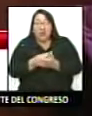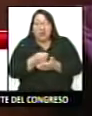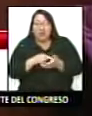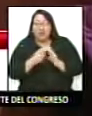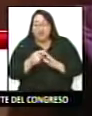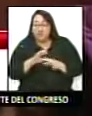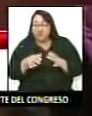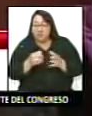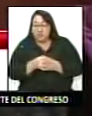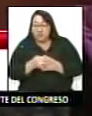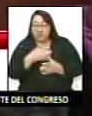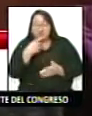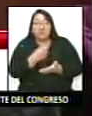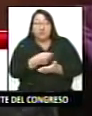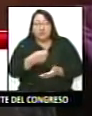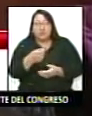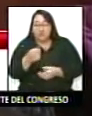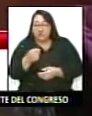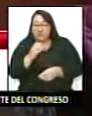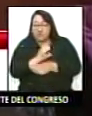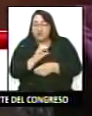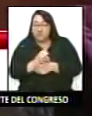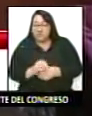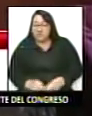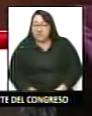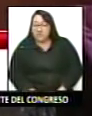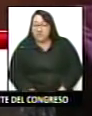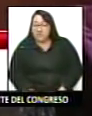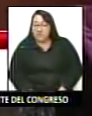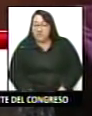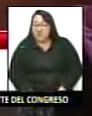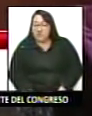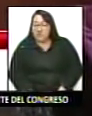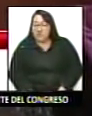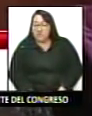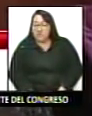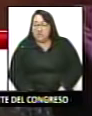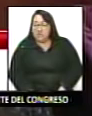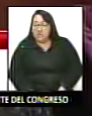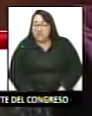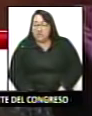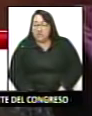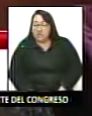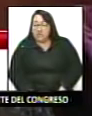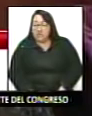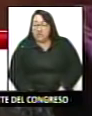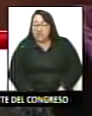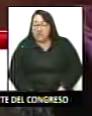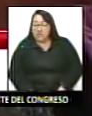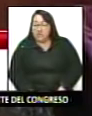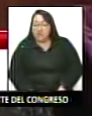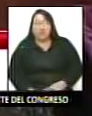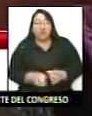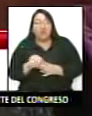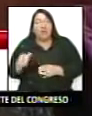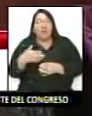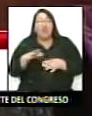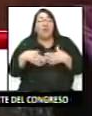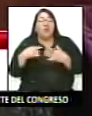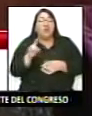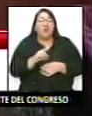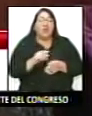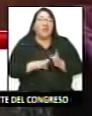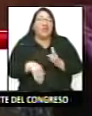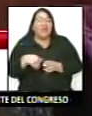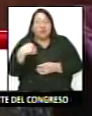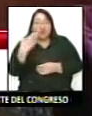al estar mejor remunerado se le capacita. Entonces se ve la parte de vedas, todo lo que son tallas mínimas, el arte de pesca a usar, ¿no? Y